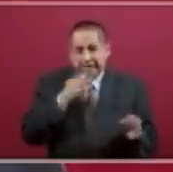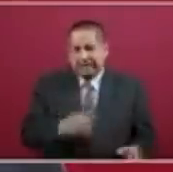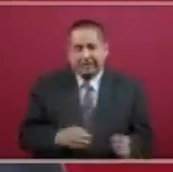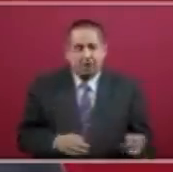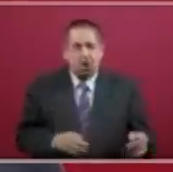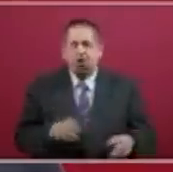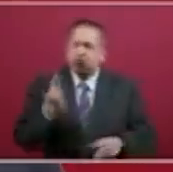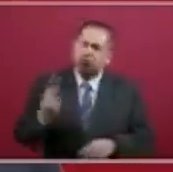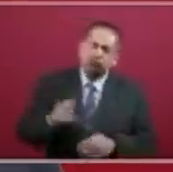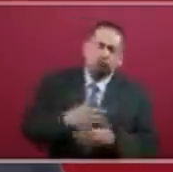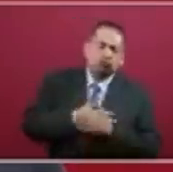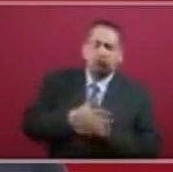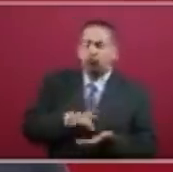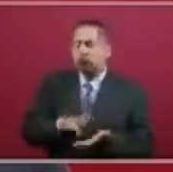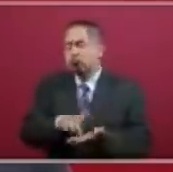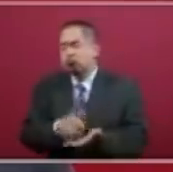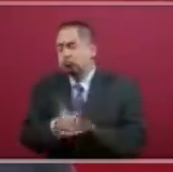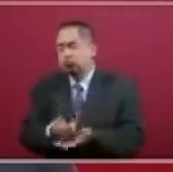les ayudan.